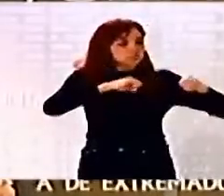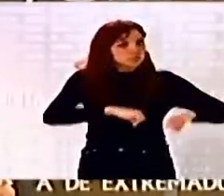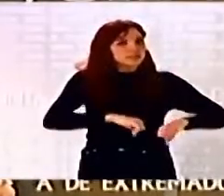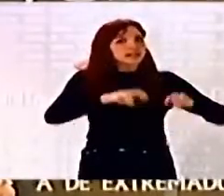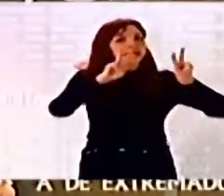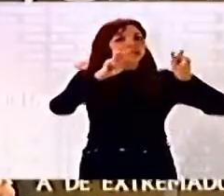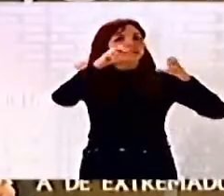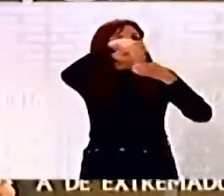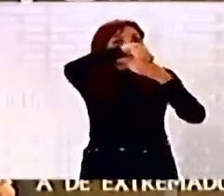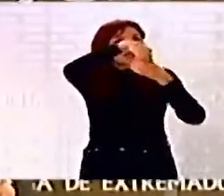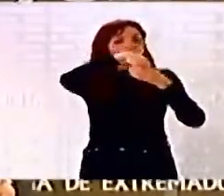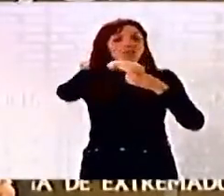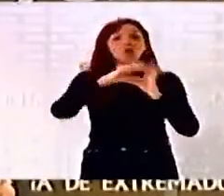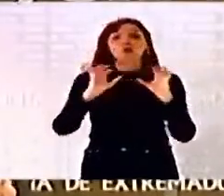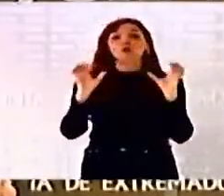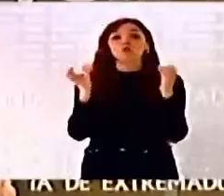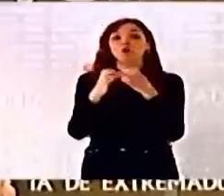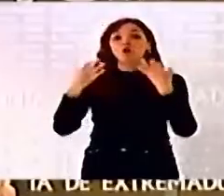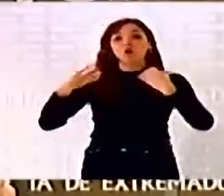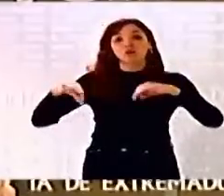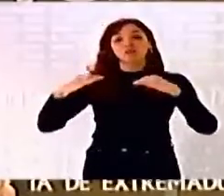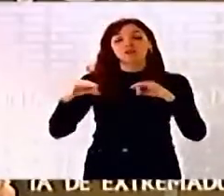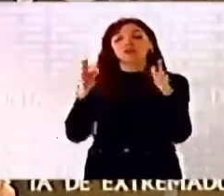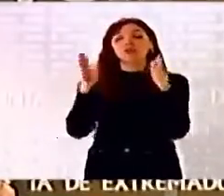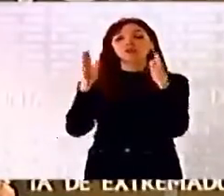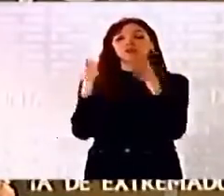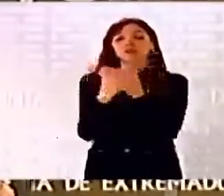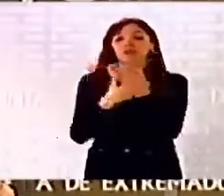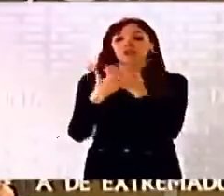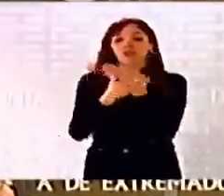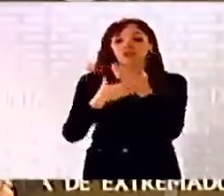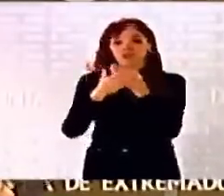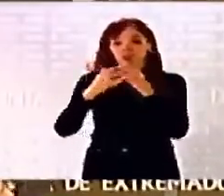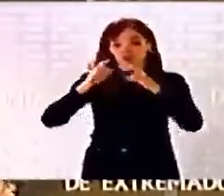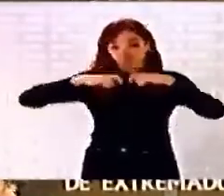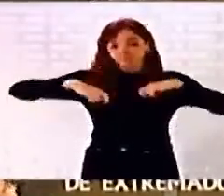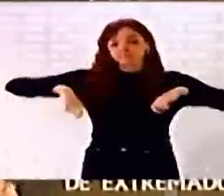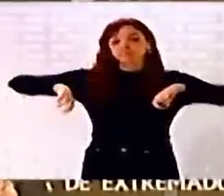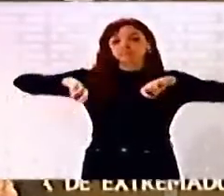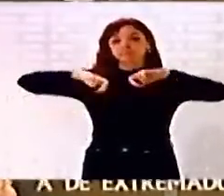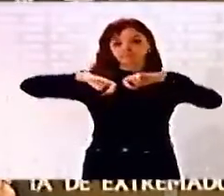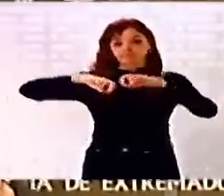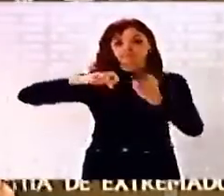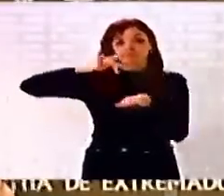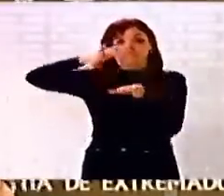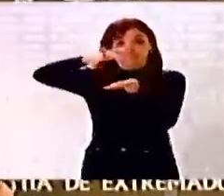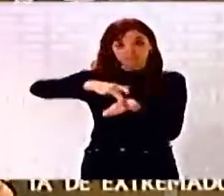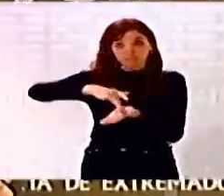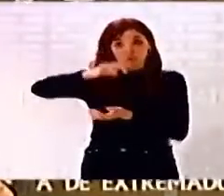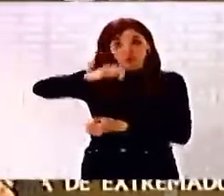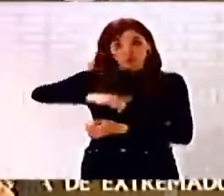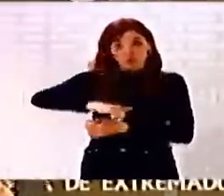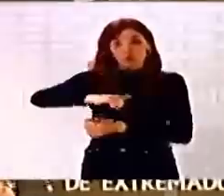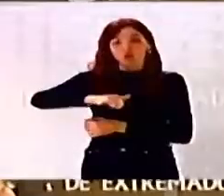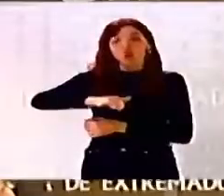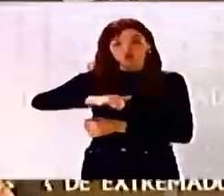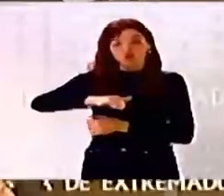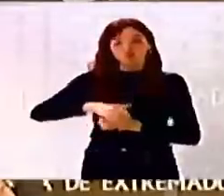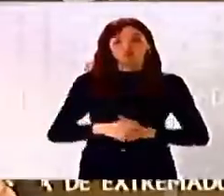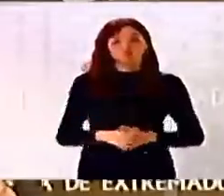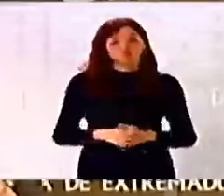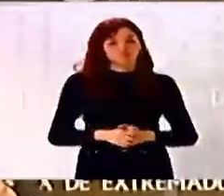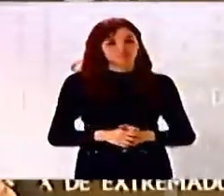reunión ordinaria del Consejo de Gobierno celebrado en el día de